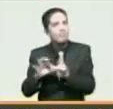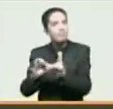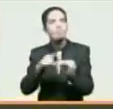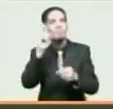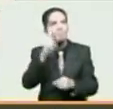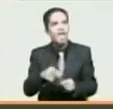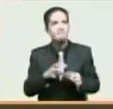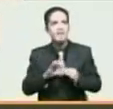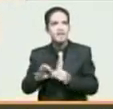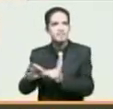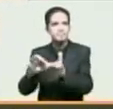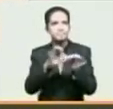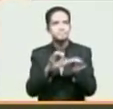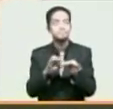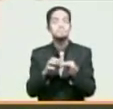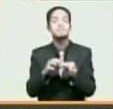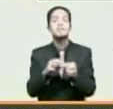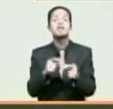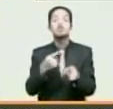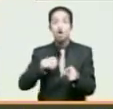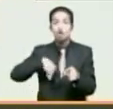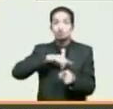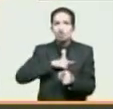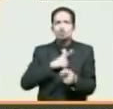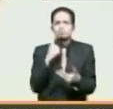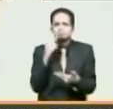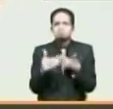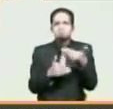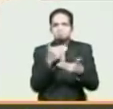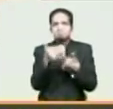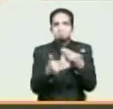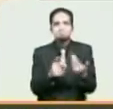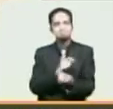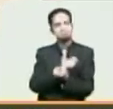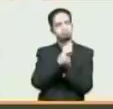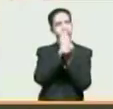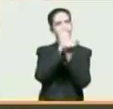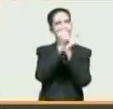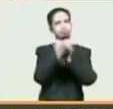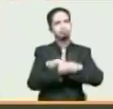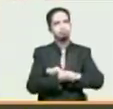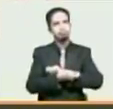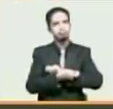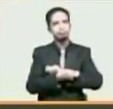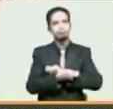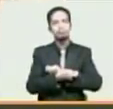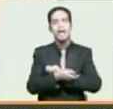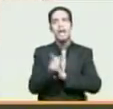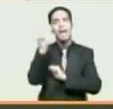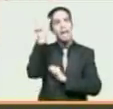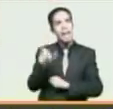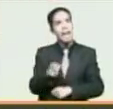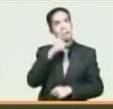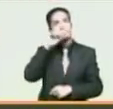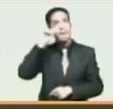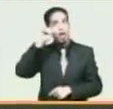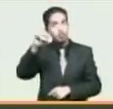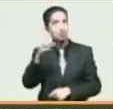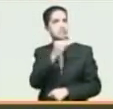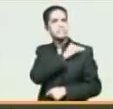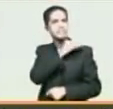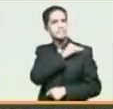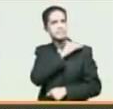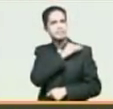Y el programa de recuperación económica a la que nos ha convocado el presidente Nicolás Maduro